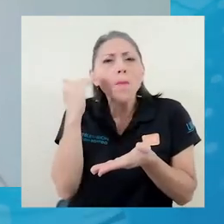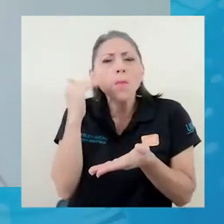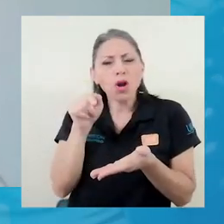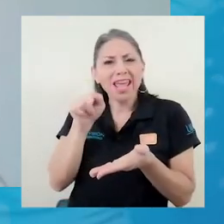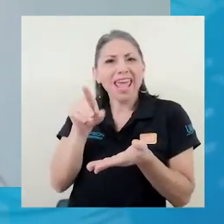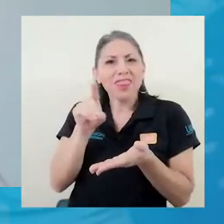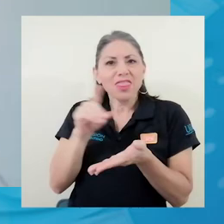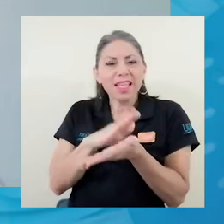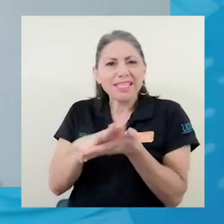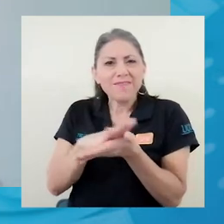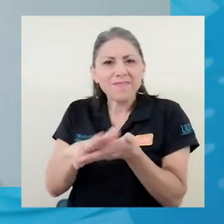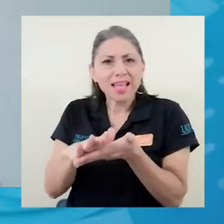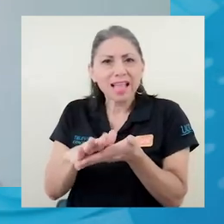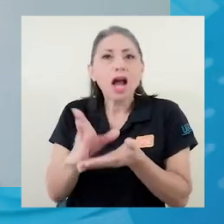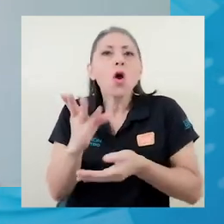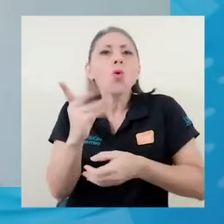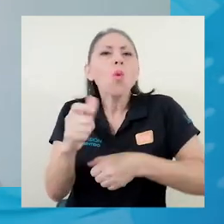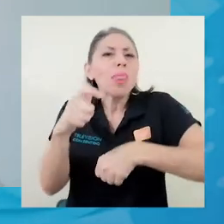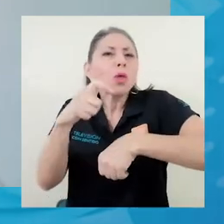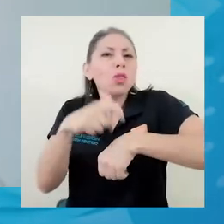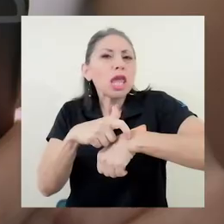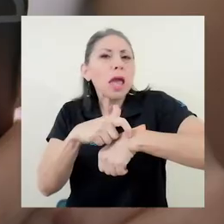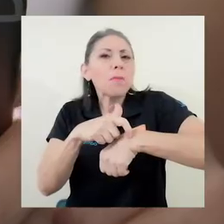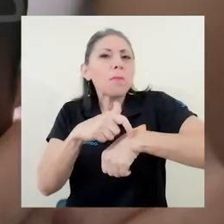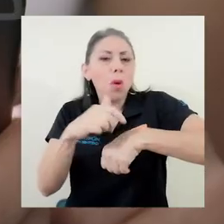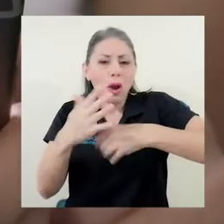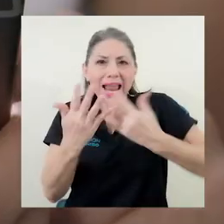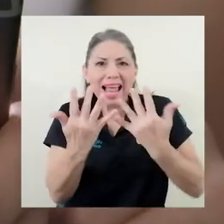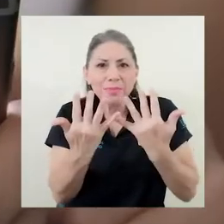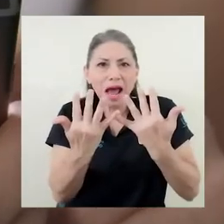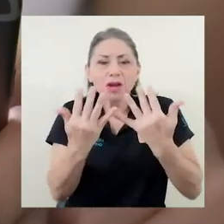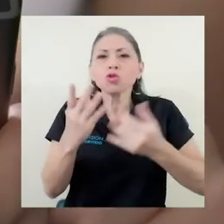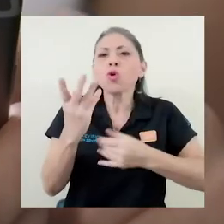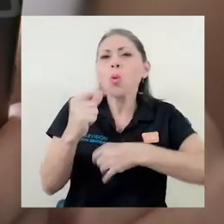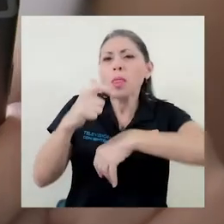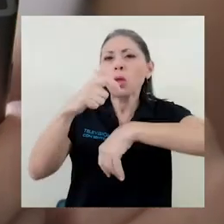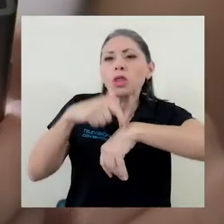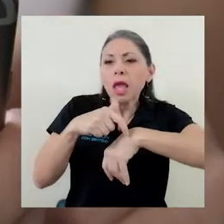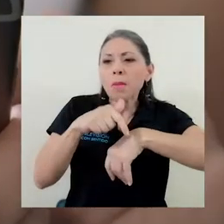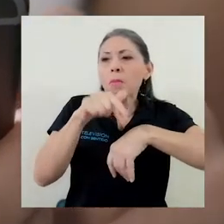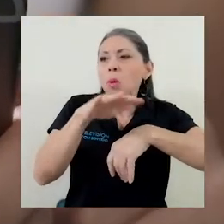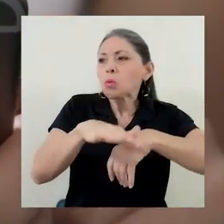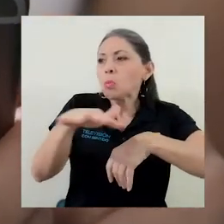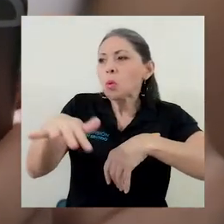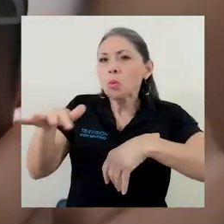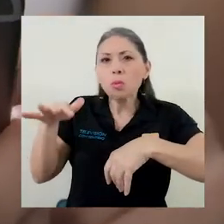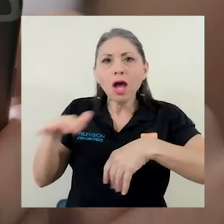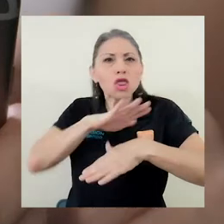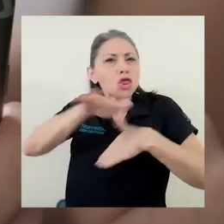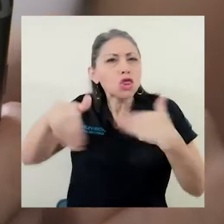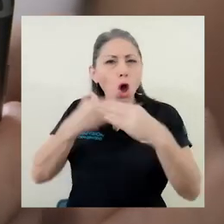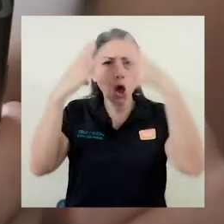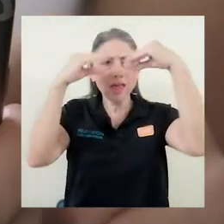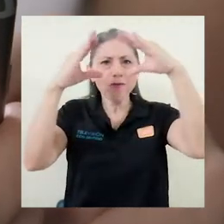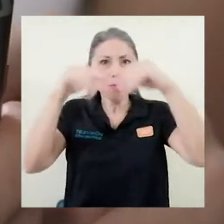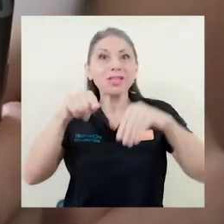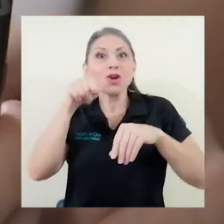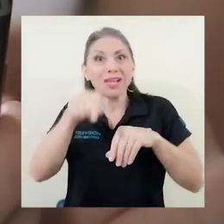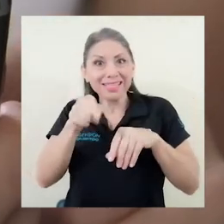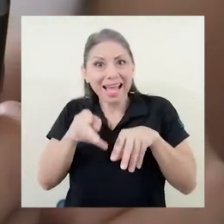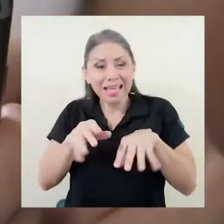una superficie, sobre las manos, etc. Todo eso se montó en la aplicación y también tiene